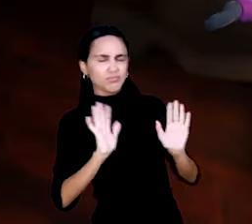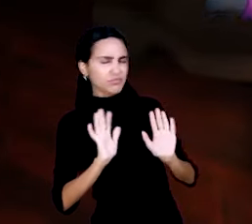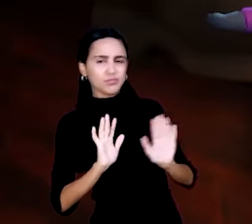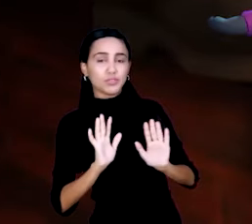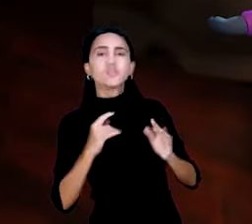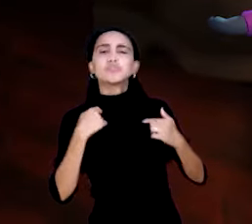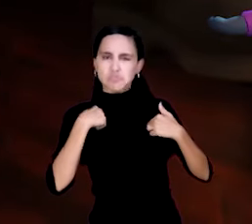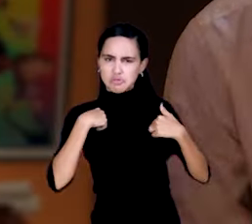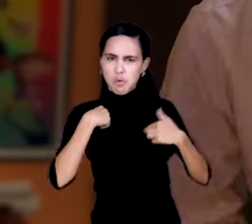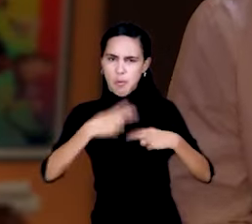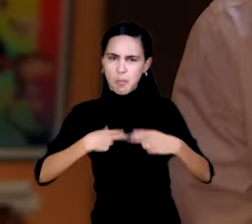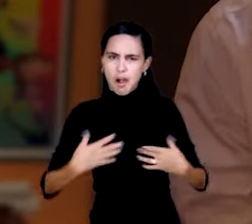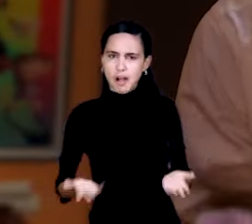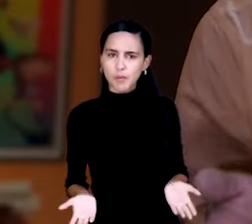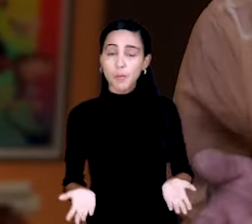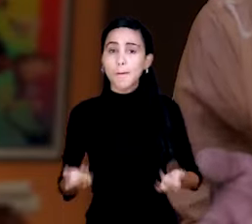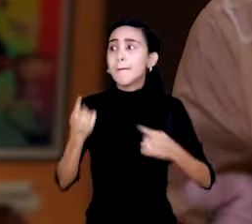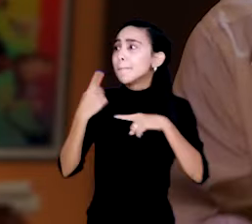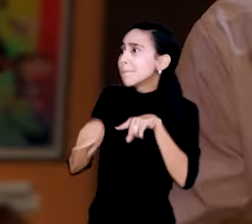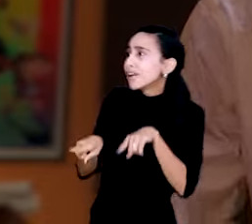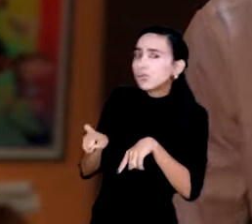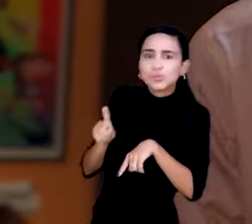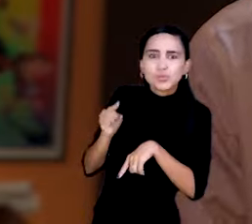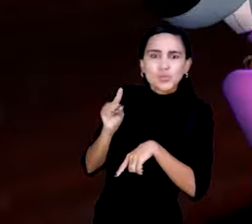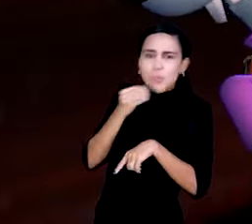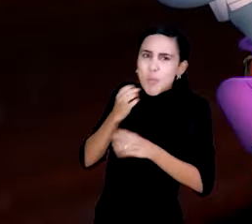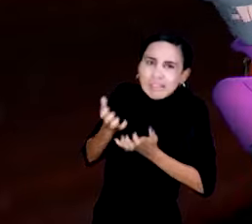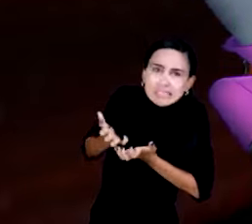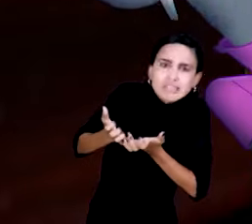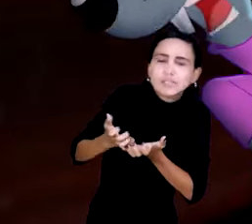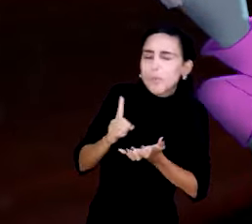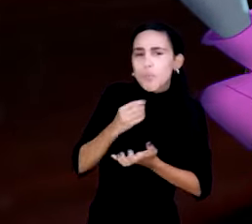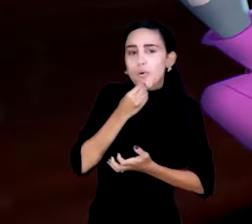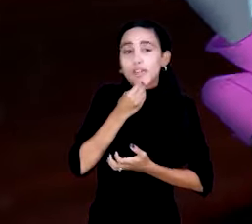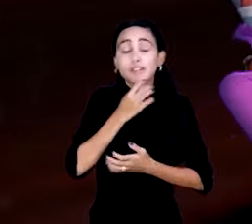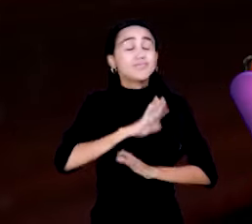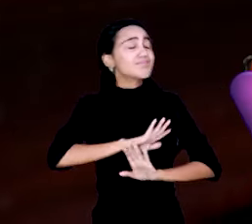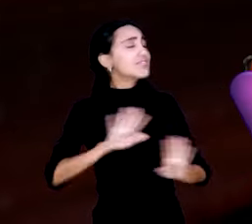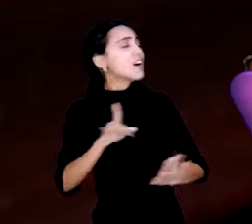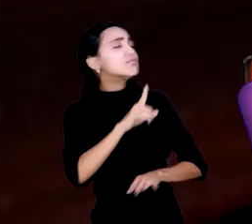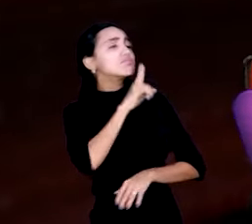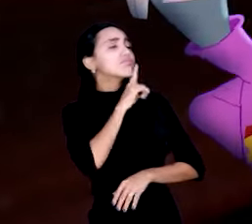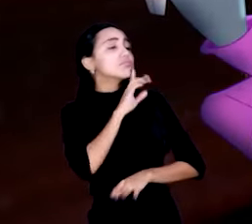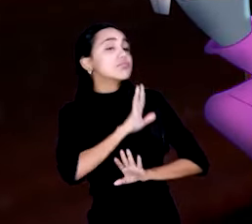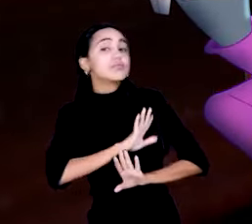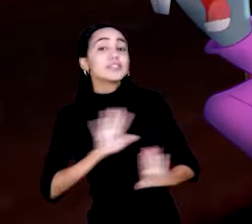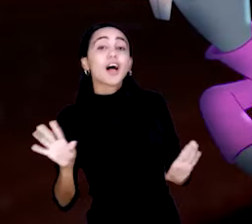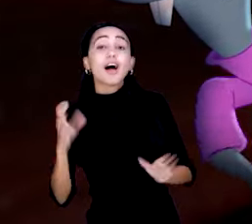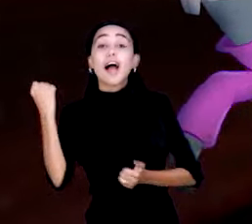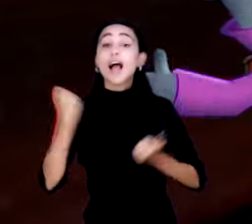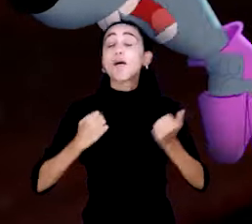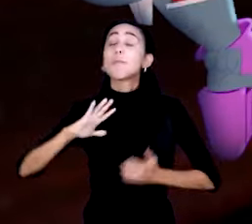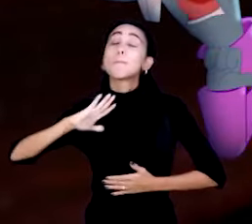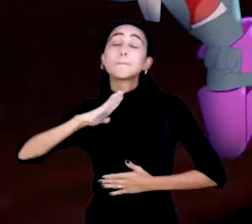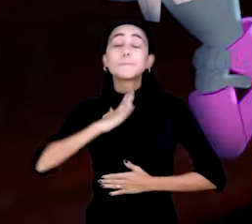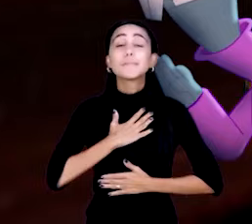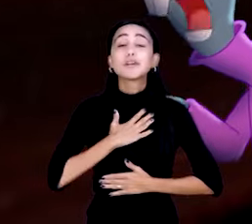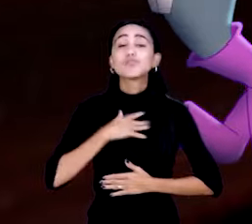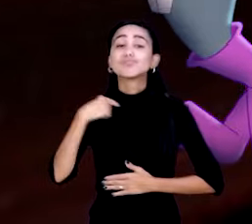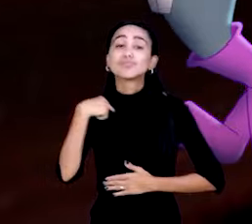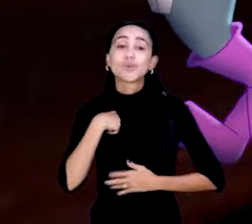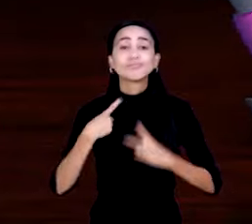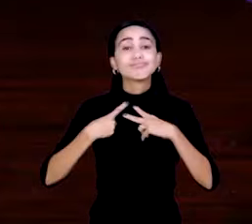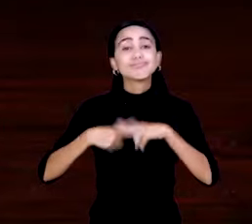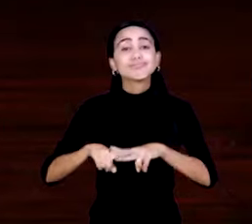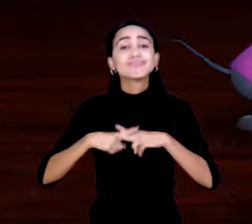Yo puedo hacerlo. Pero Fede, si tú no puedes con eso. No se hable más, Pipo. El auto es mío y yo lo